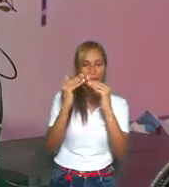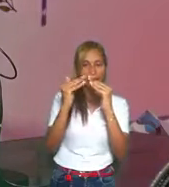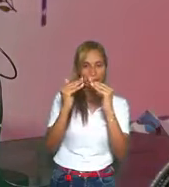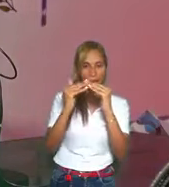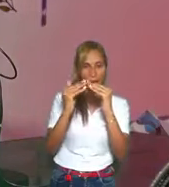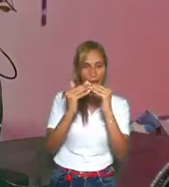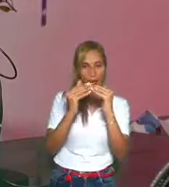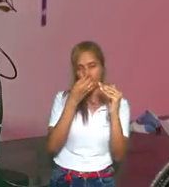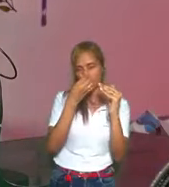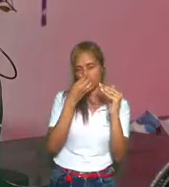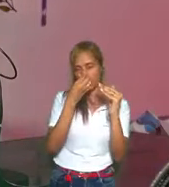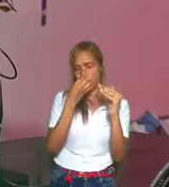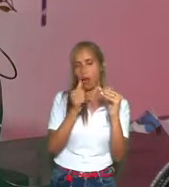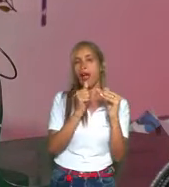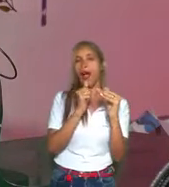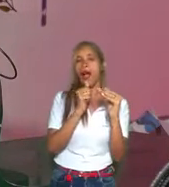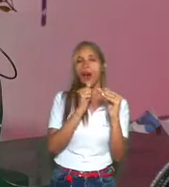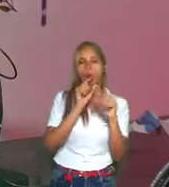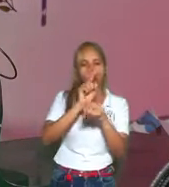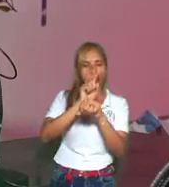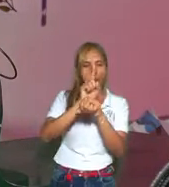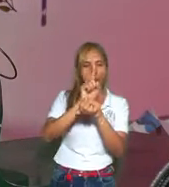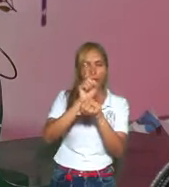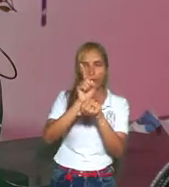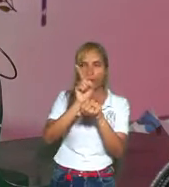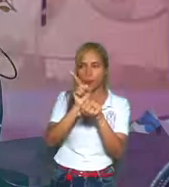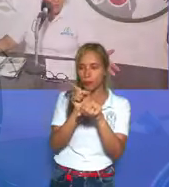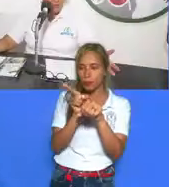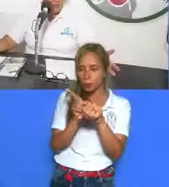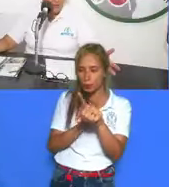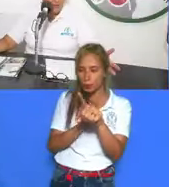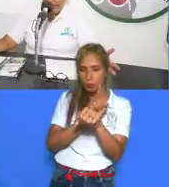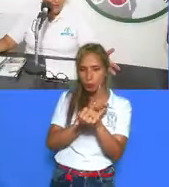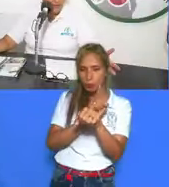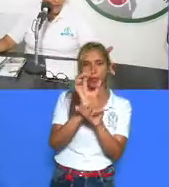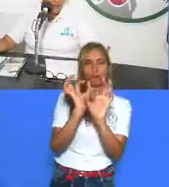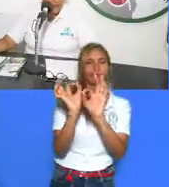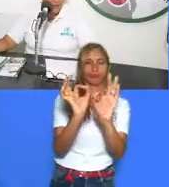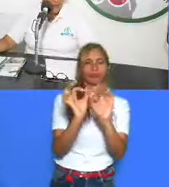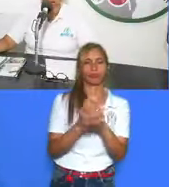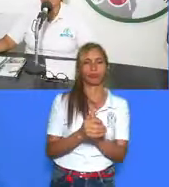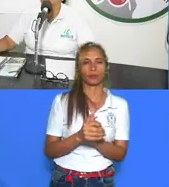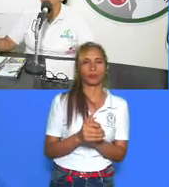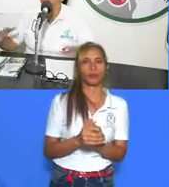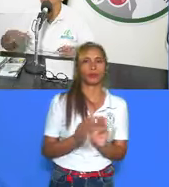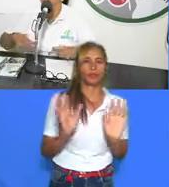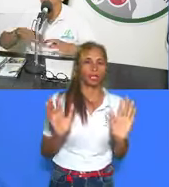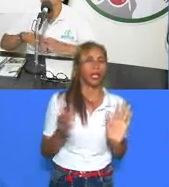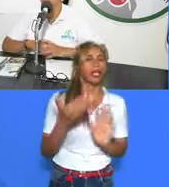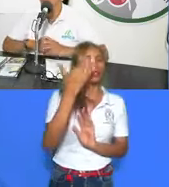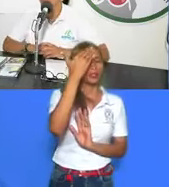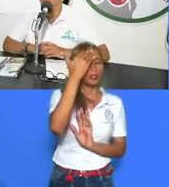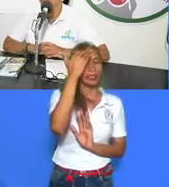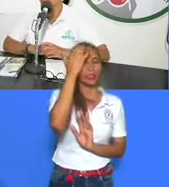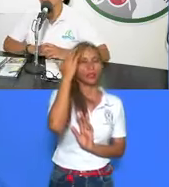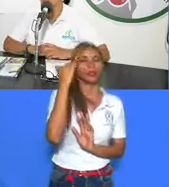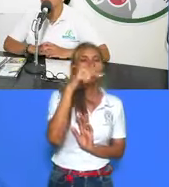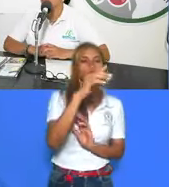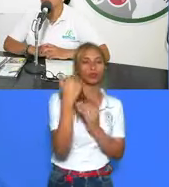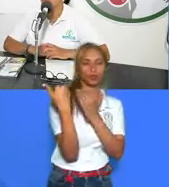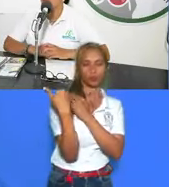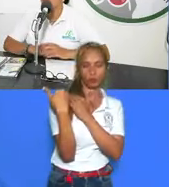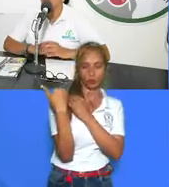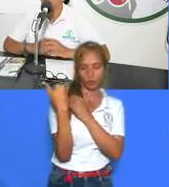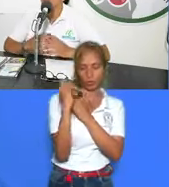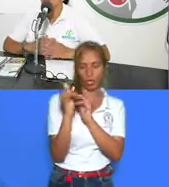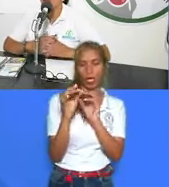acueducto. Bueno, ¿y de qué se encarga? Ya sabemos de qué se encarga el área de cartera. Hablemos un poquito la importancia para